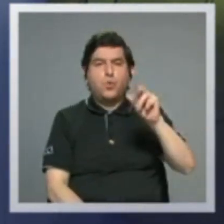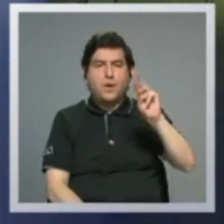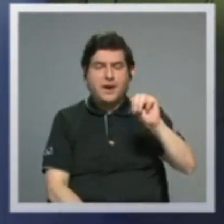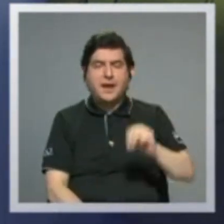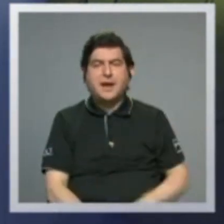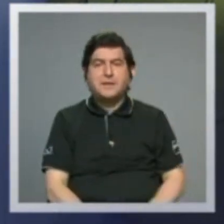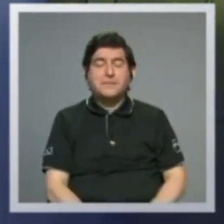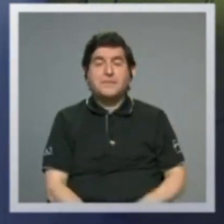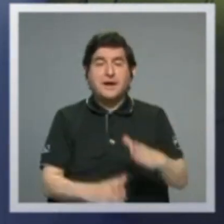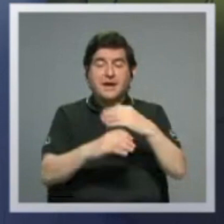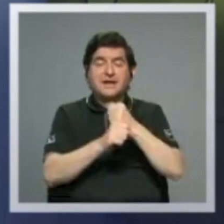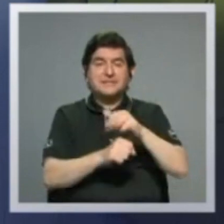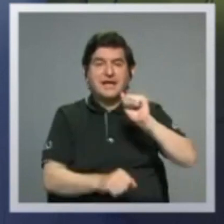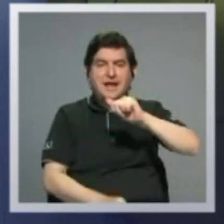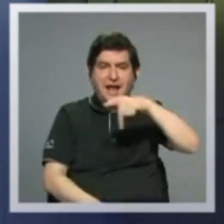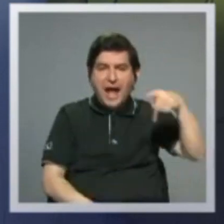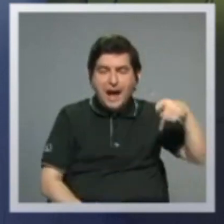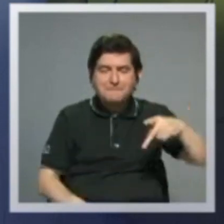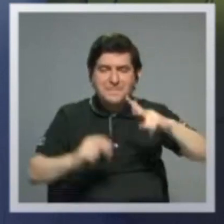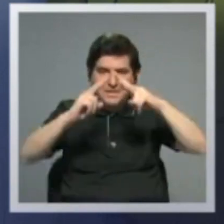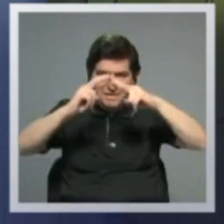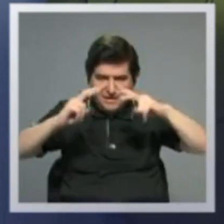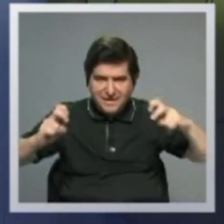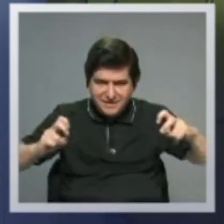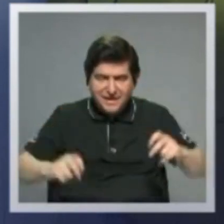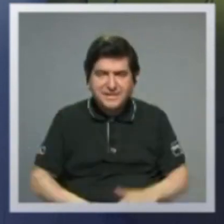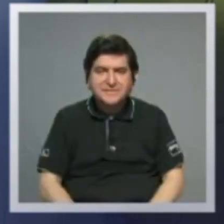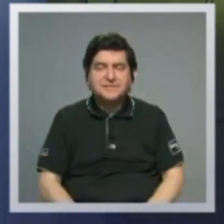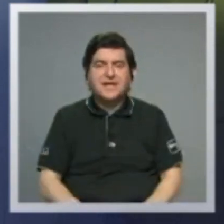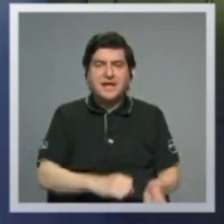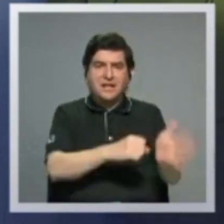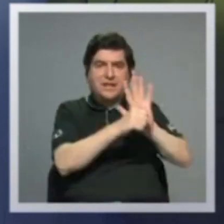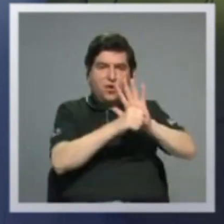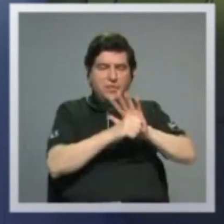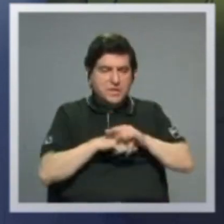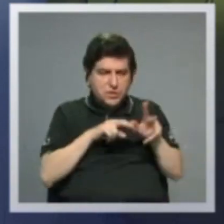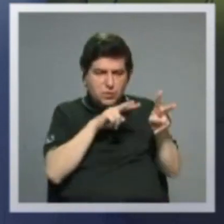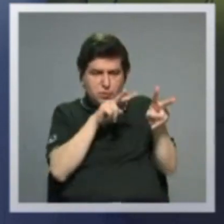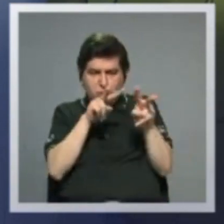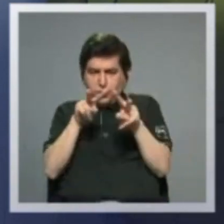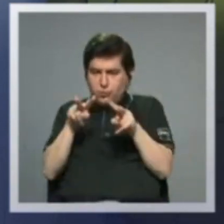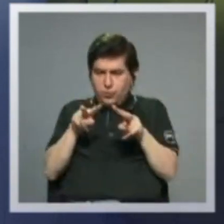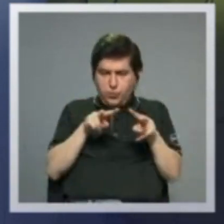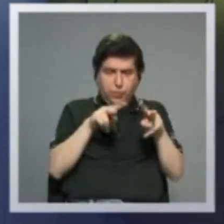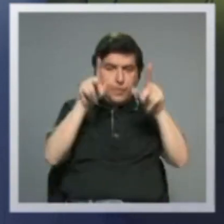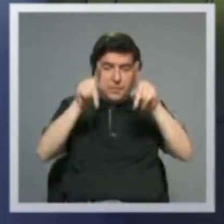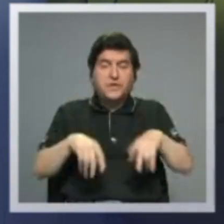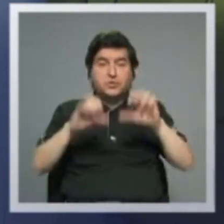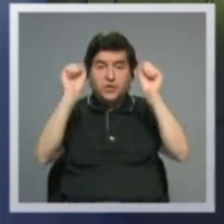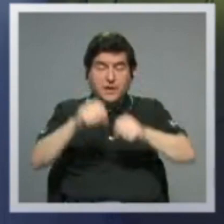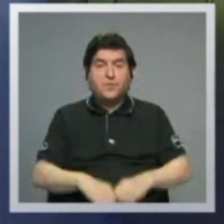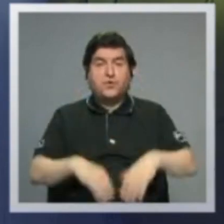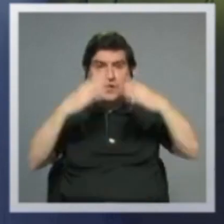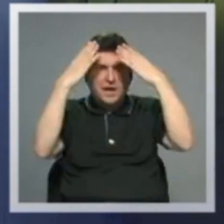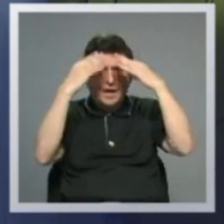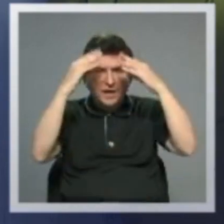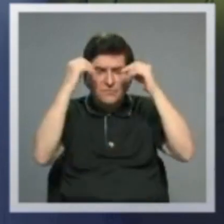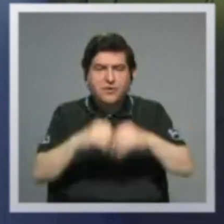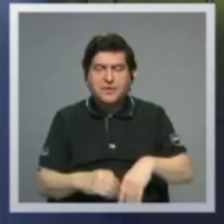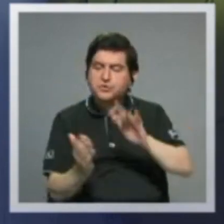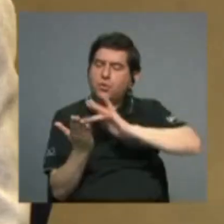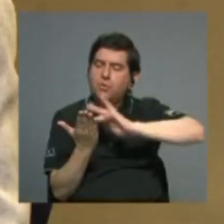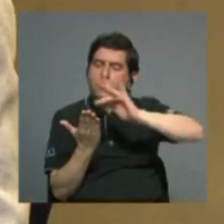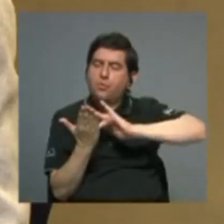una app para hacer un análisis de COVID, un seguimiento que cada uno podía vaciar datos en un celular